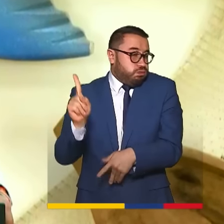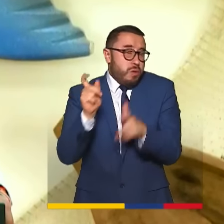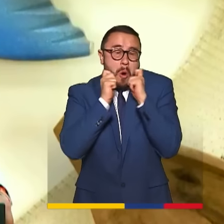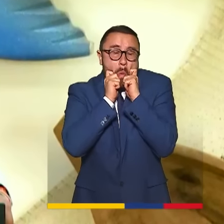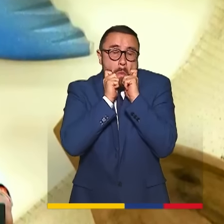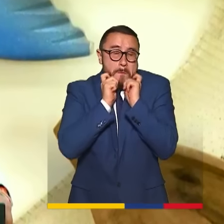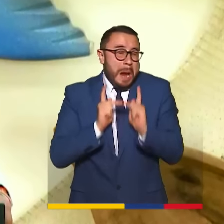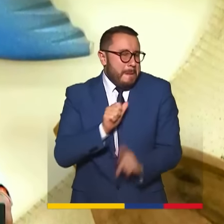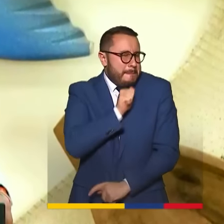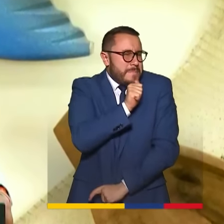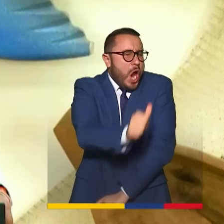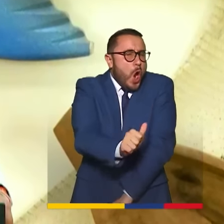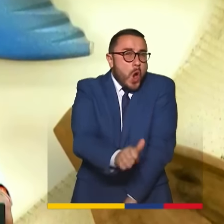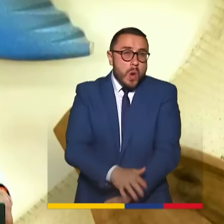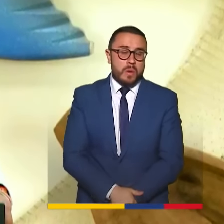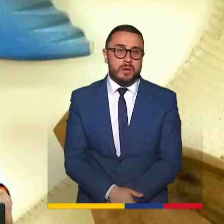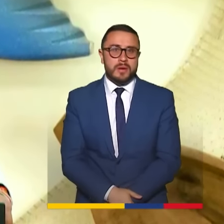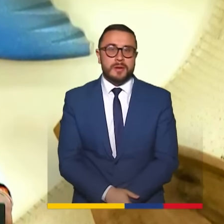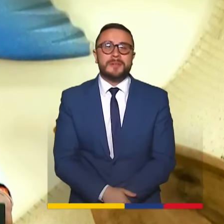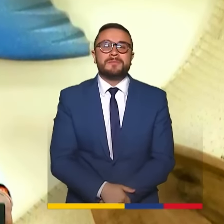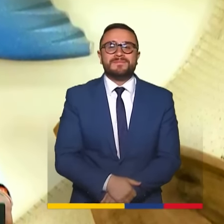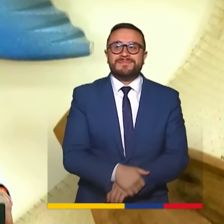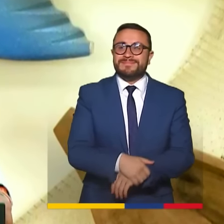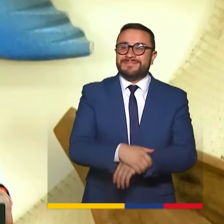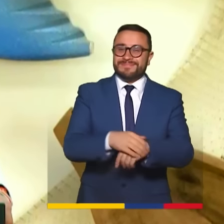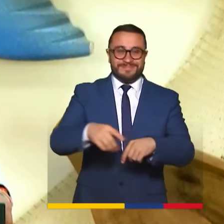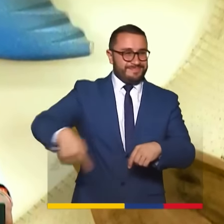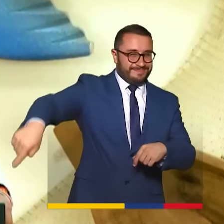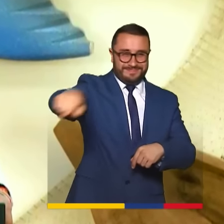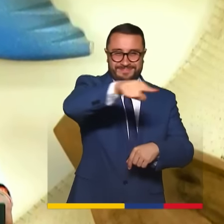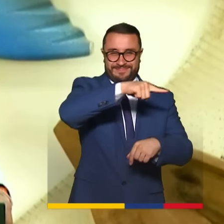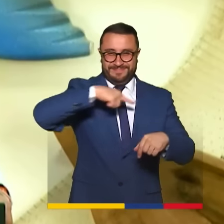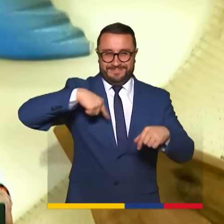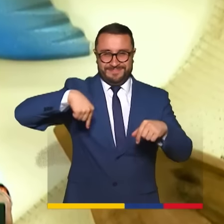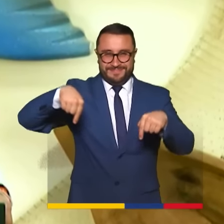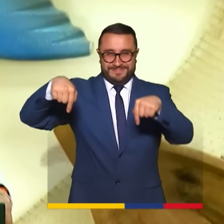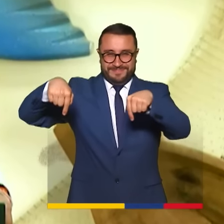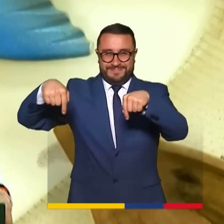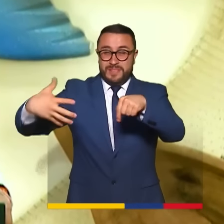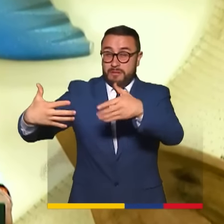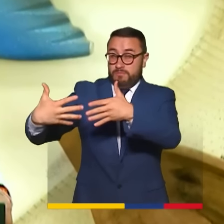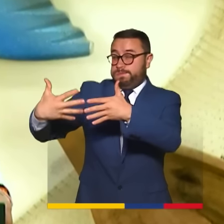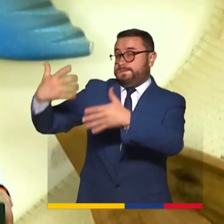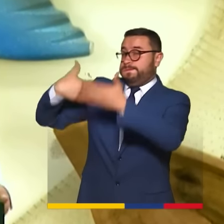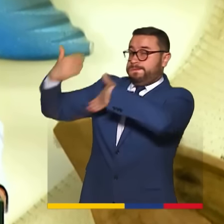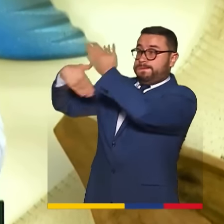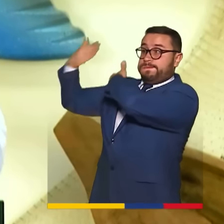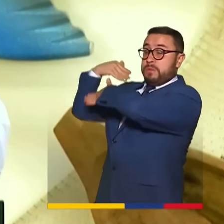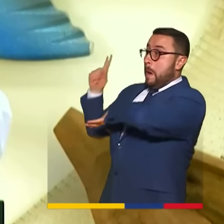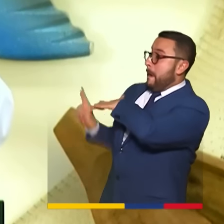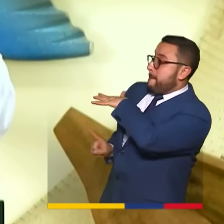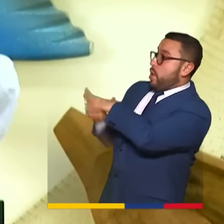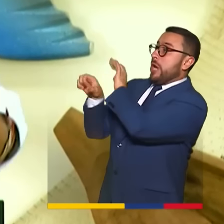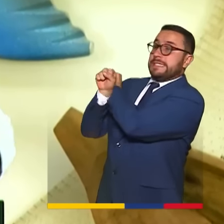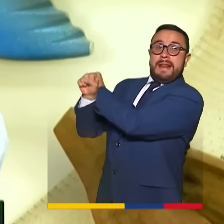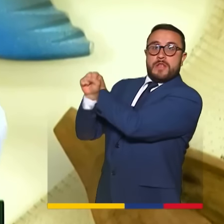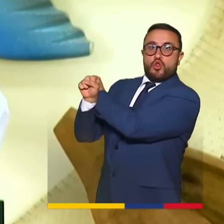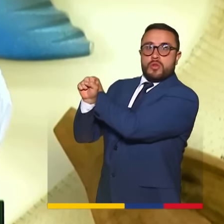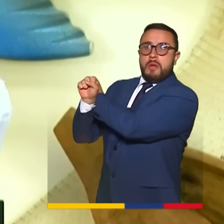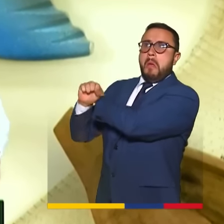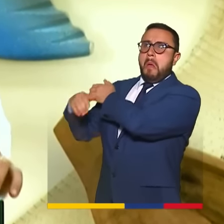Antigua, antes de los pueblos derrotados, surgía, pero revivida de una